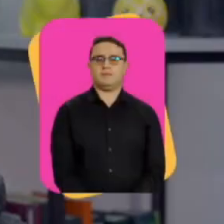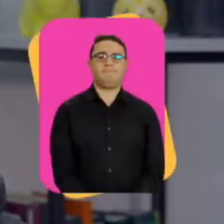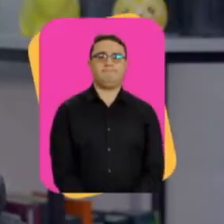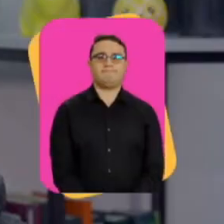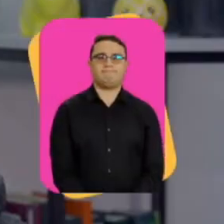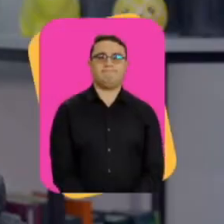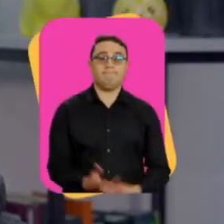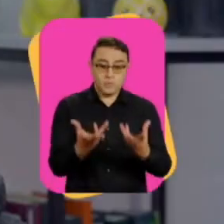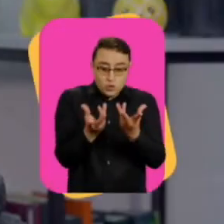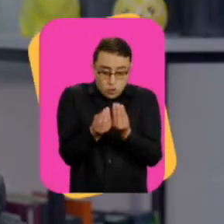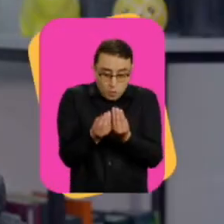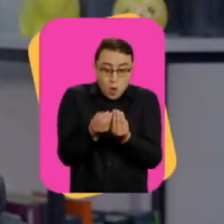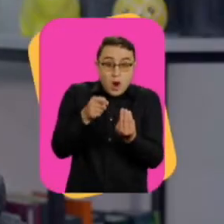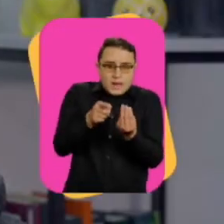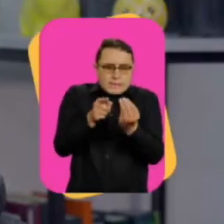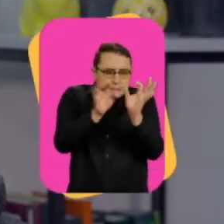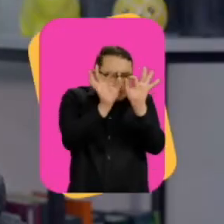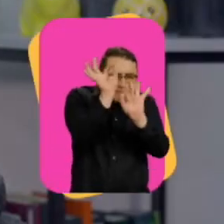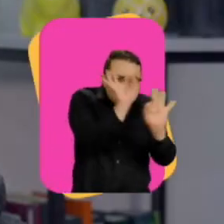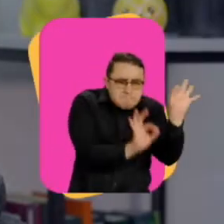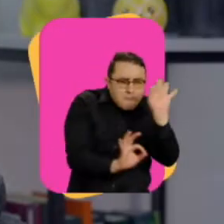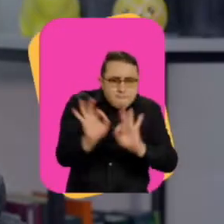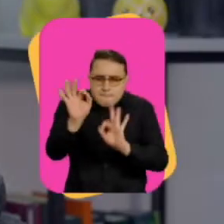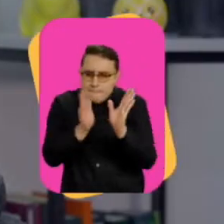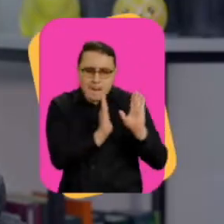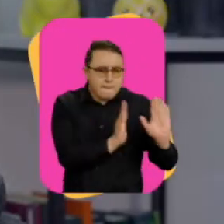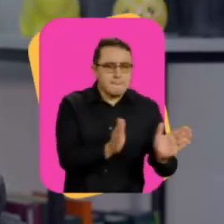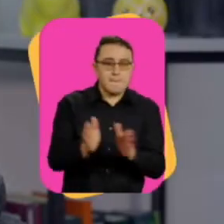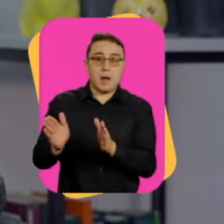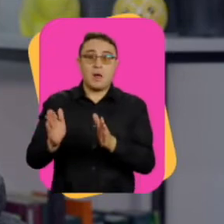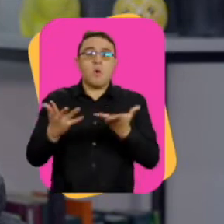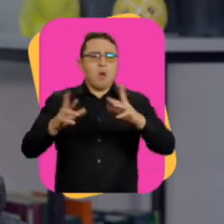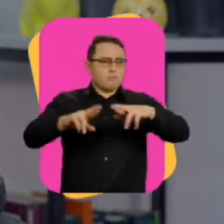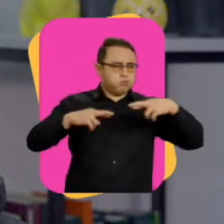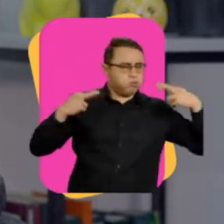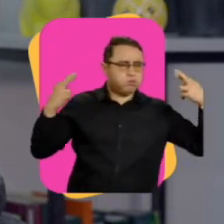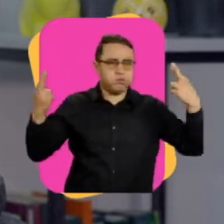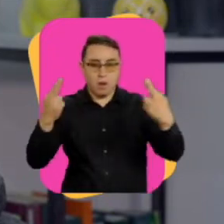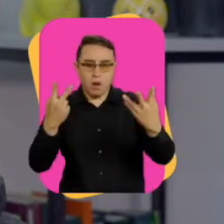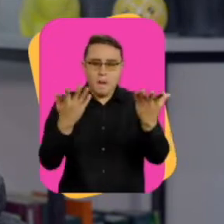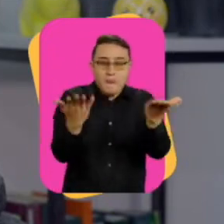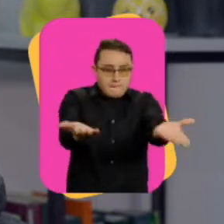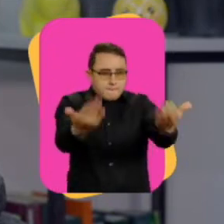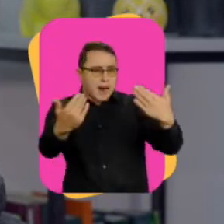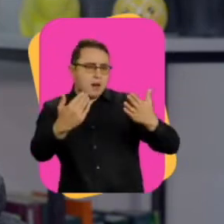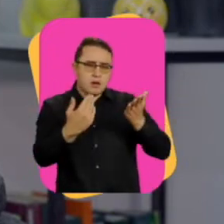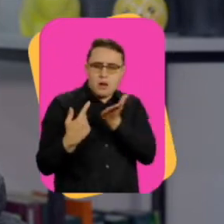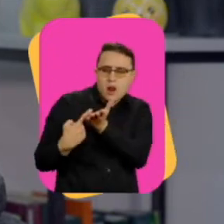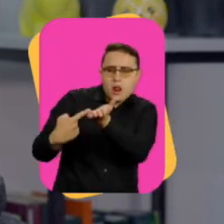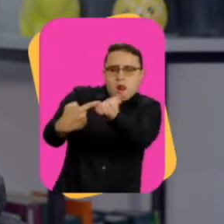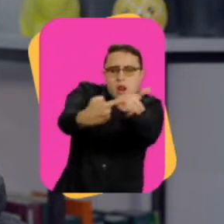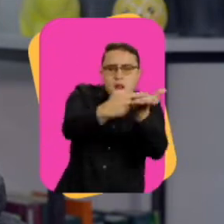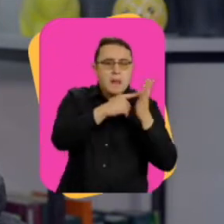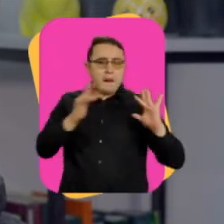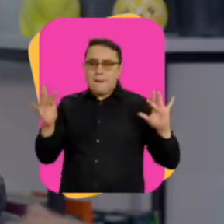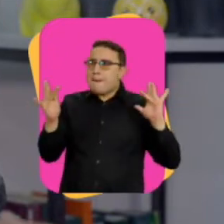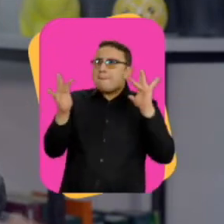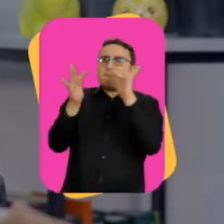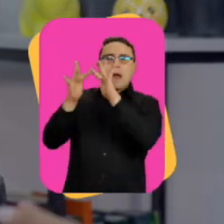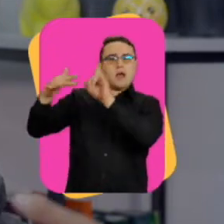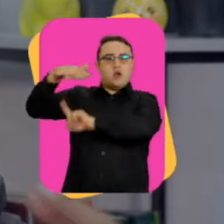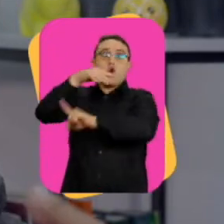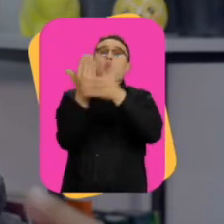Organizar el equipo. Nos reunimos, diseñamos, revisamos, nos adaptamos, sacamos